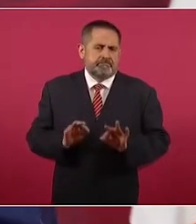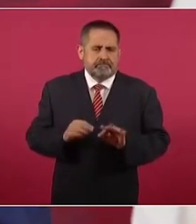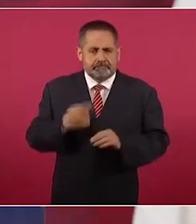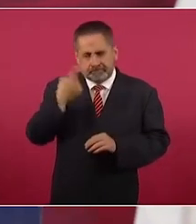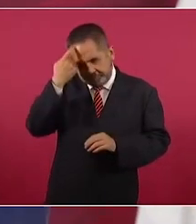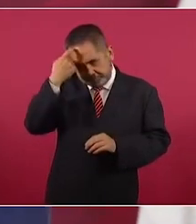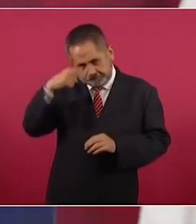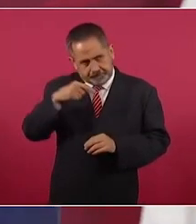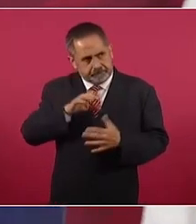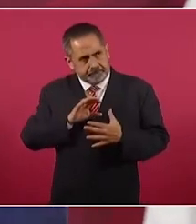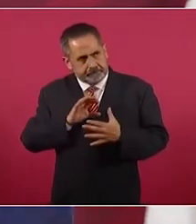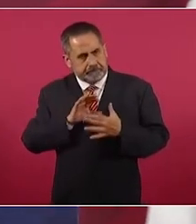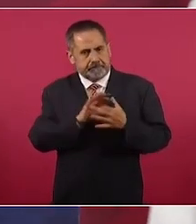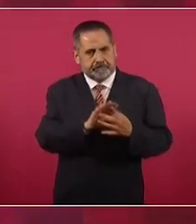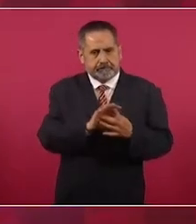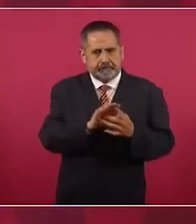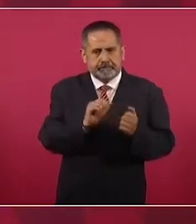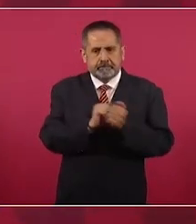mantener